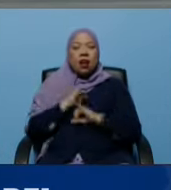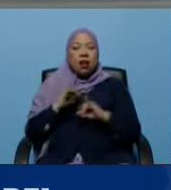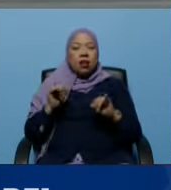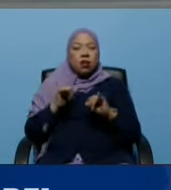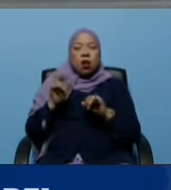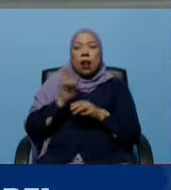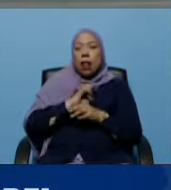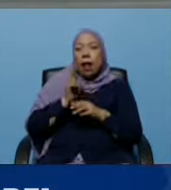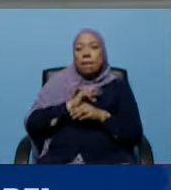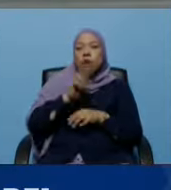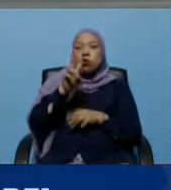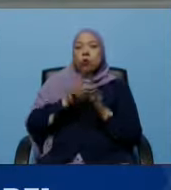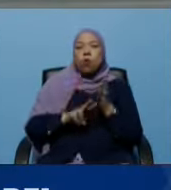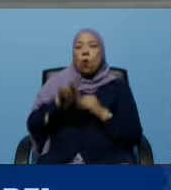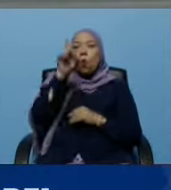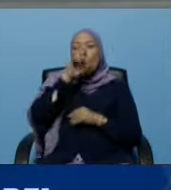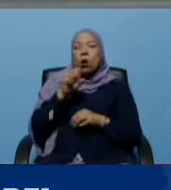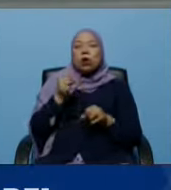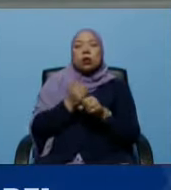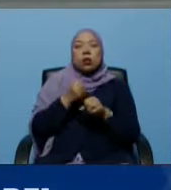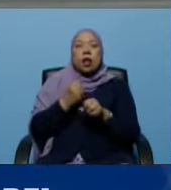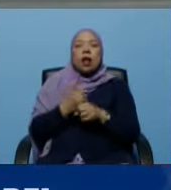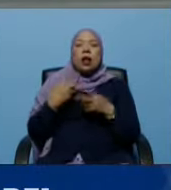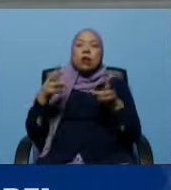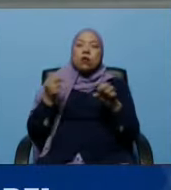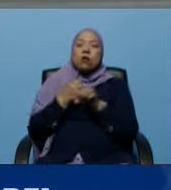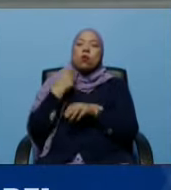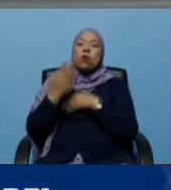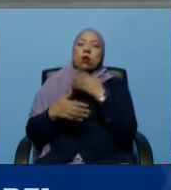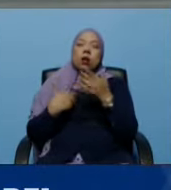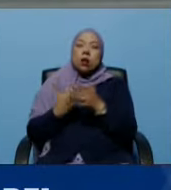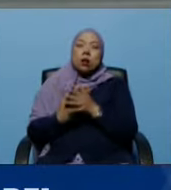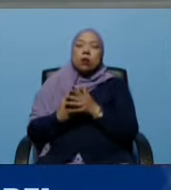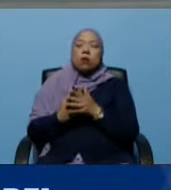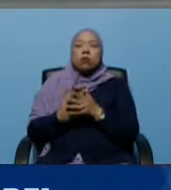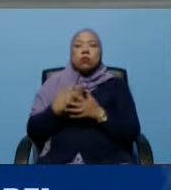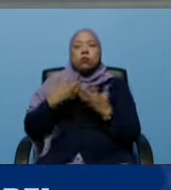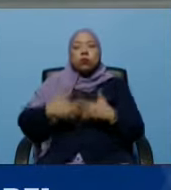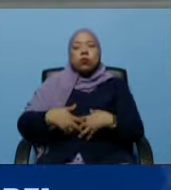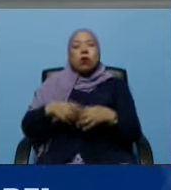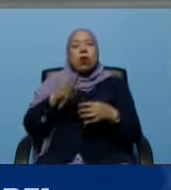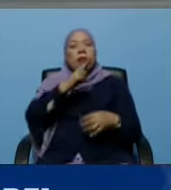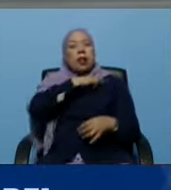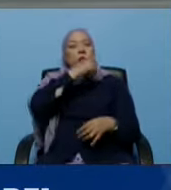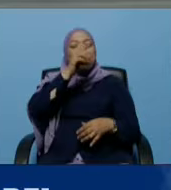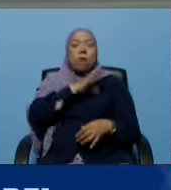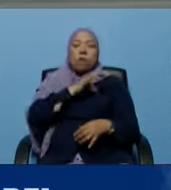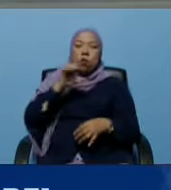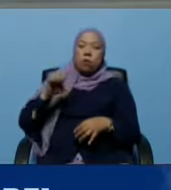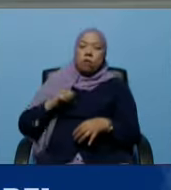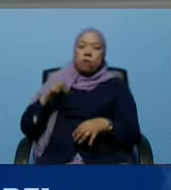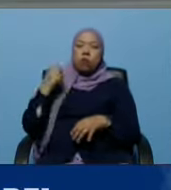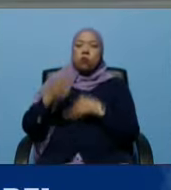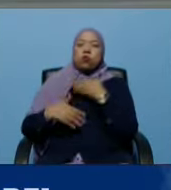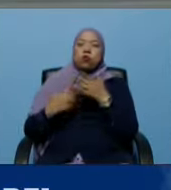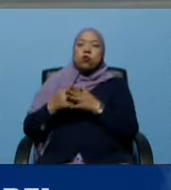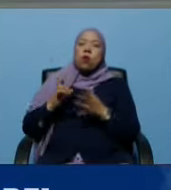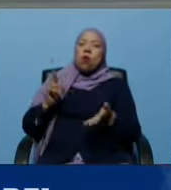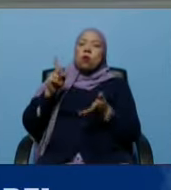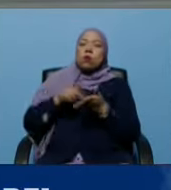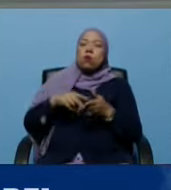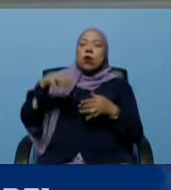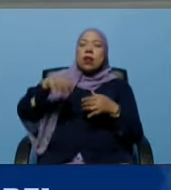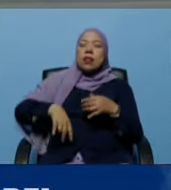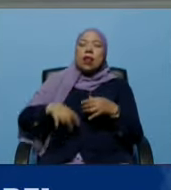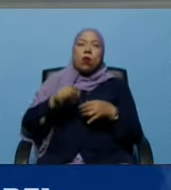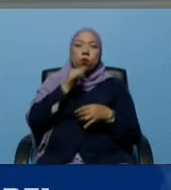más tardar en 2 años la nueva siderúrgica del país, Abreu de Lima, con capital nacional privado y la participación del